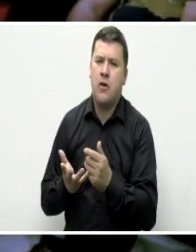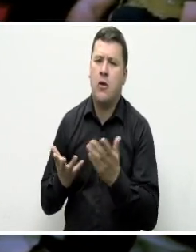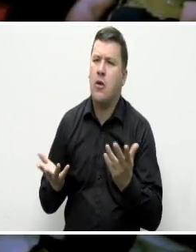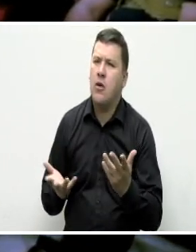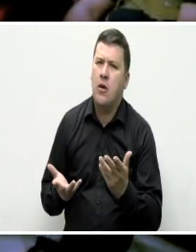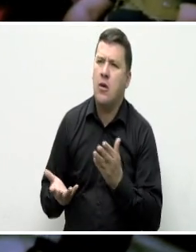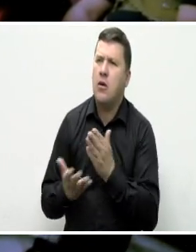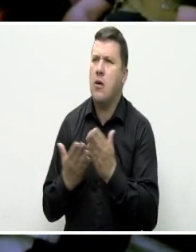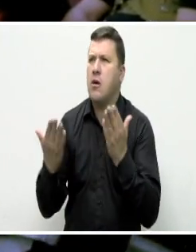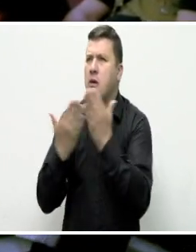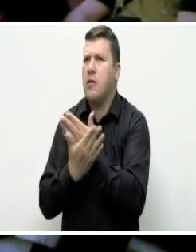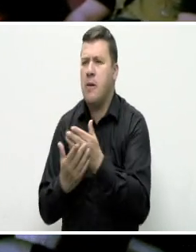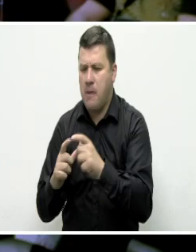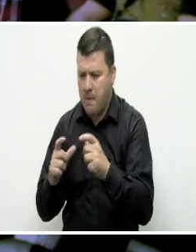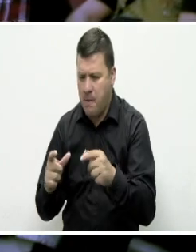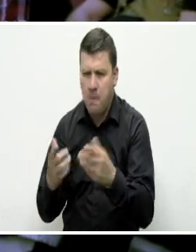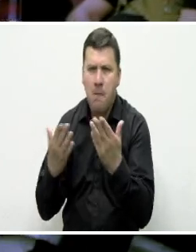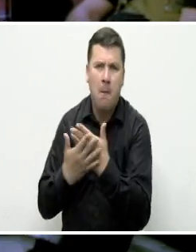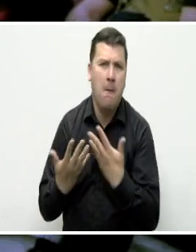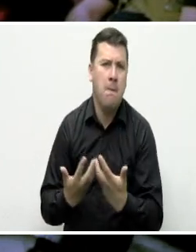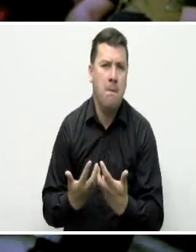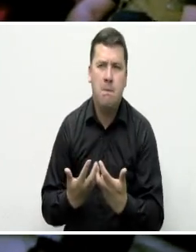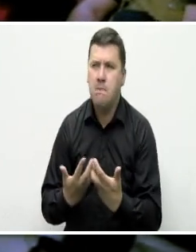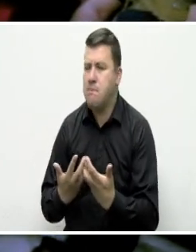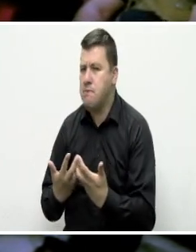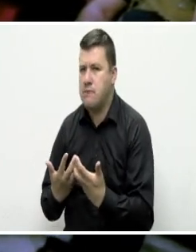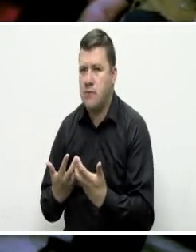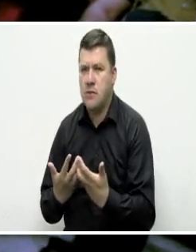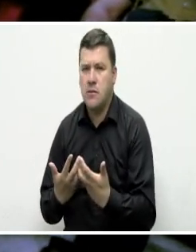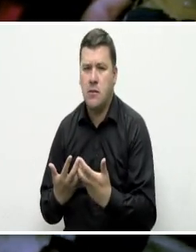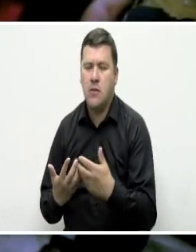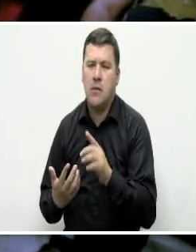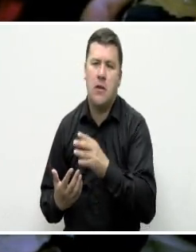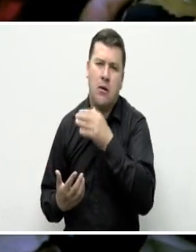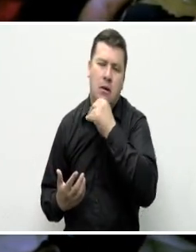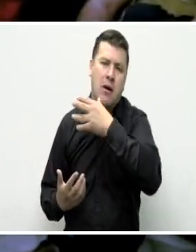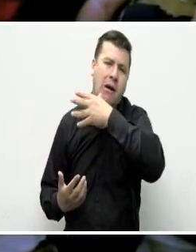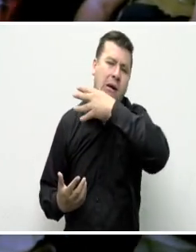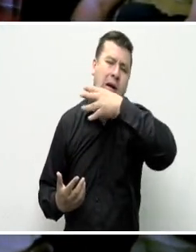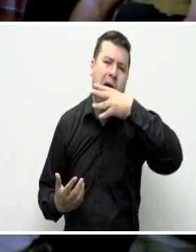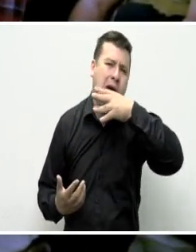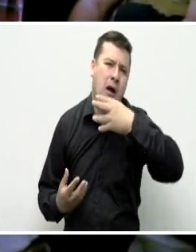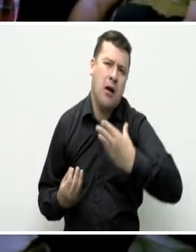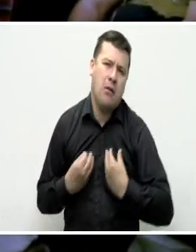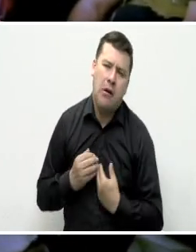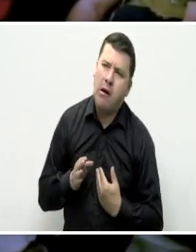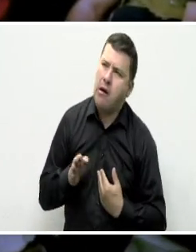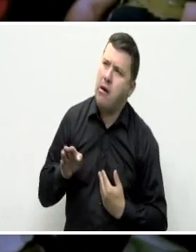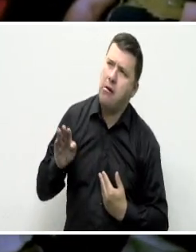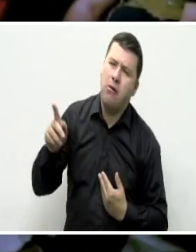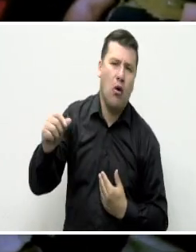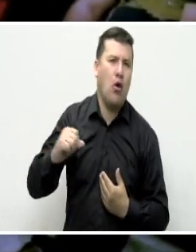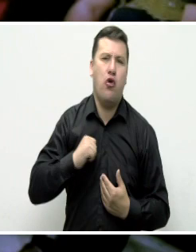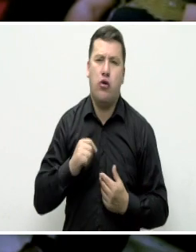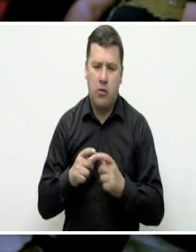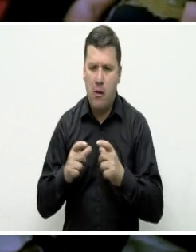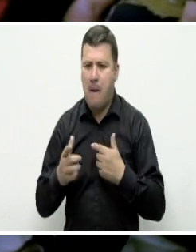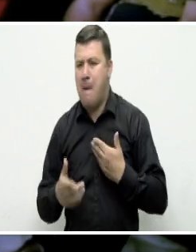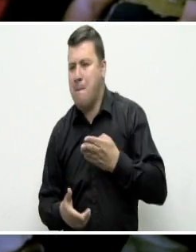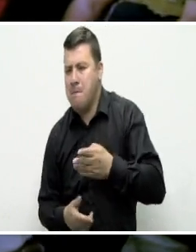se van cambiando, se van modificando, y el electo del campesino, el que está en la cordillera, no tiene el